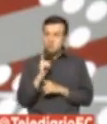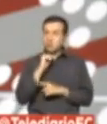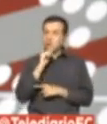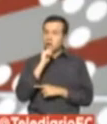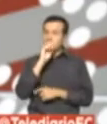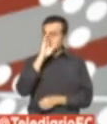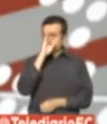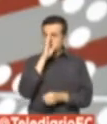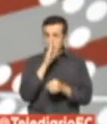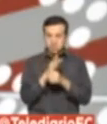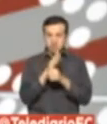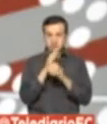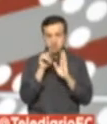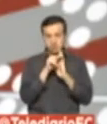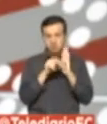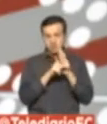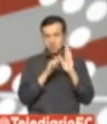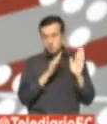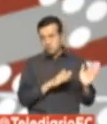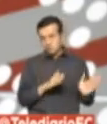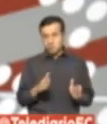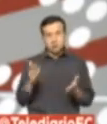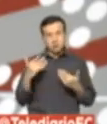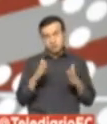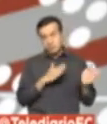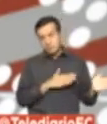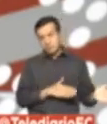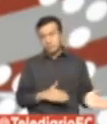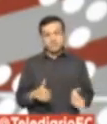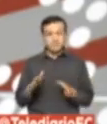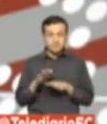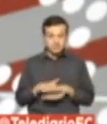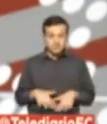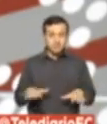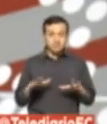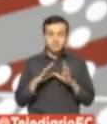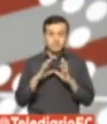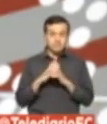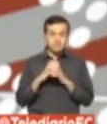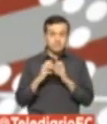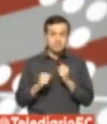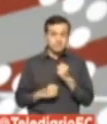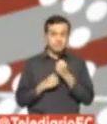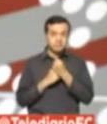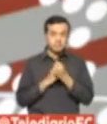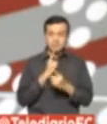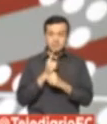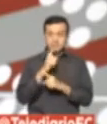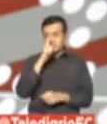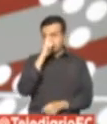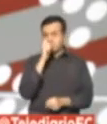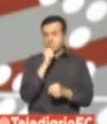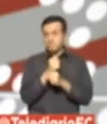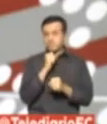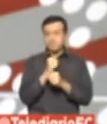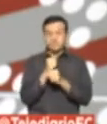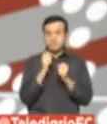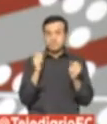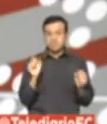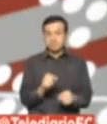de objetivos o el cumplimiento de los objetivos que nos trazamos como una base de trabajo,